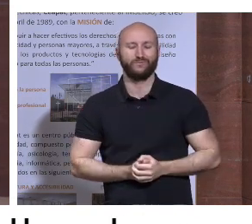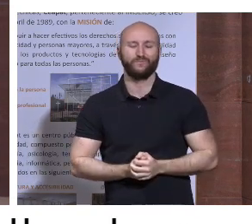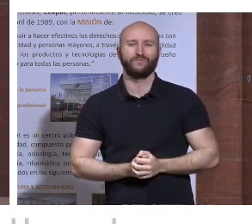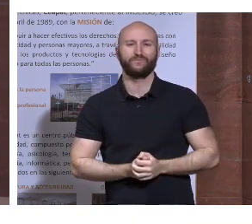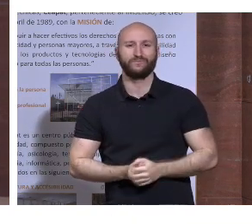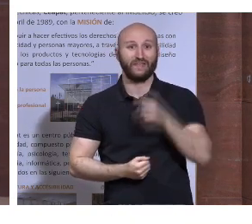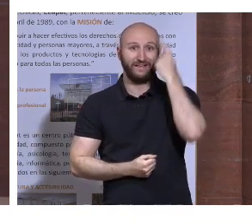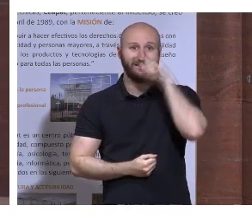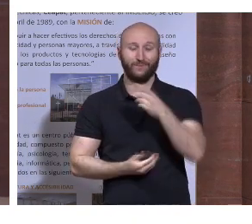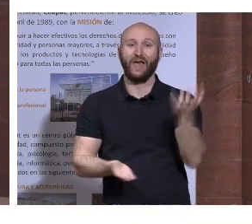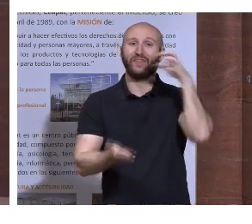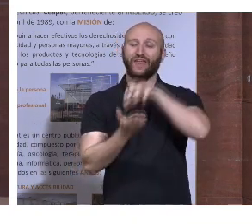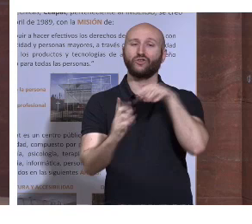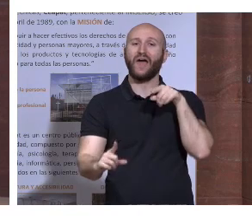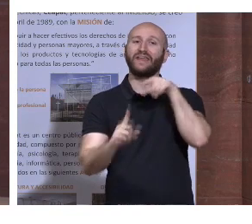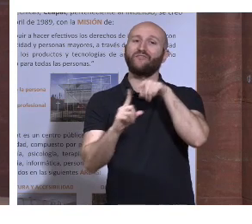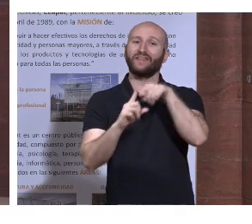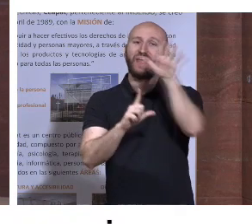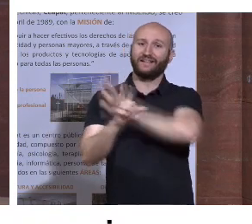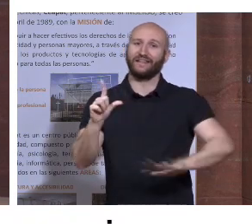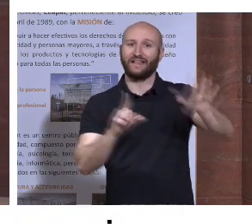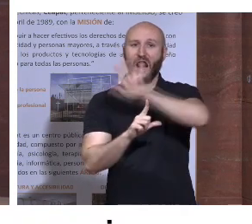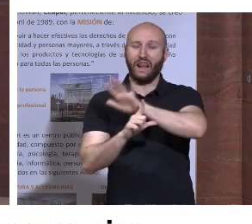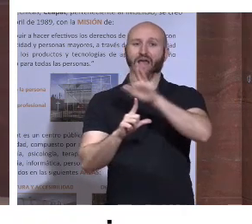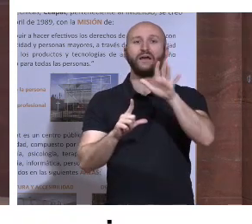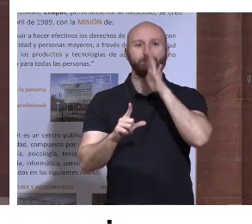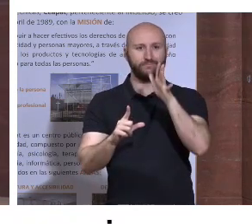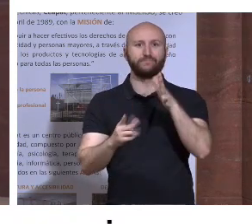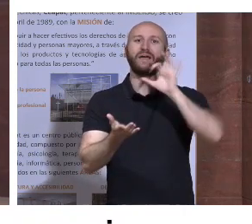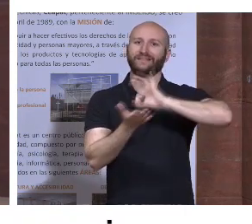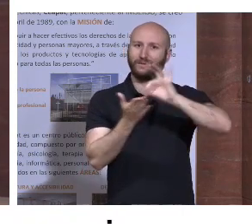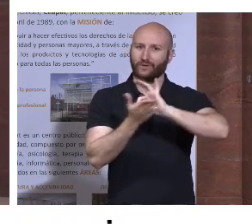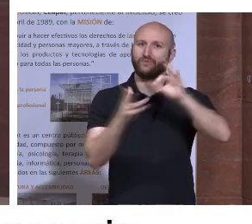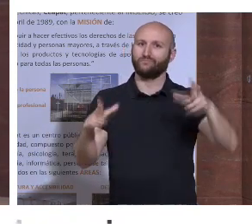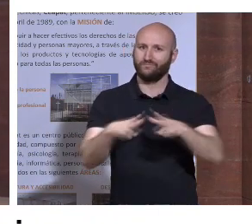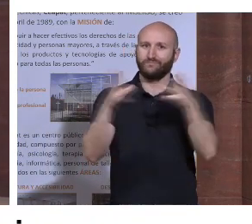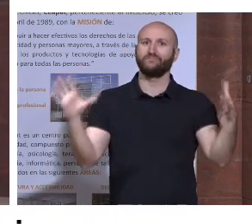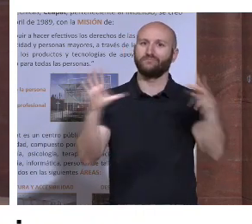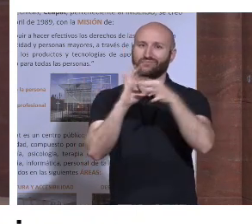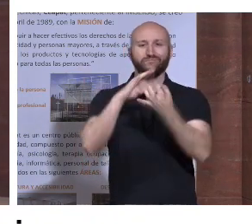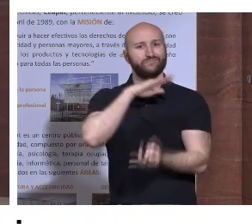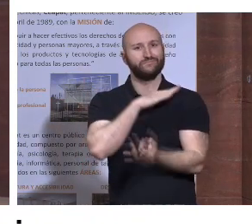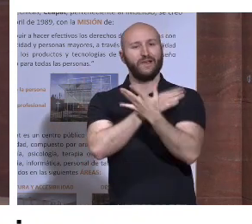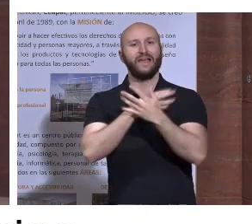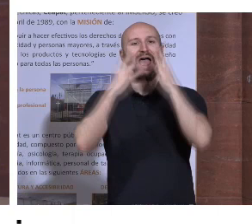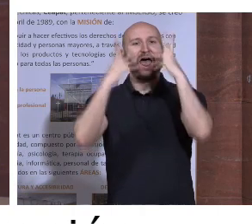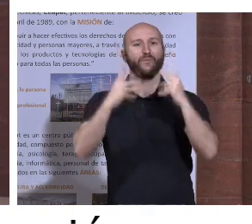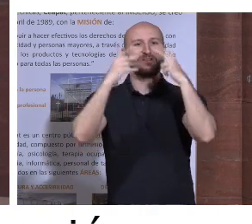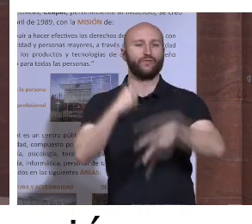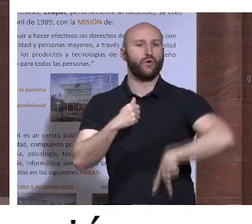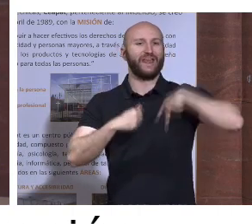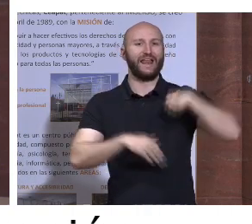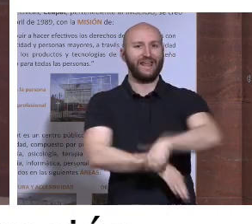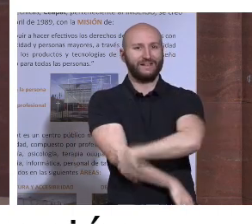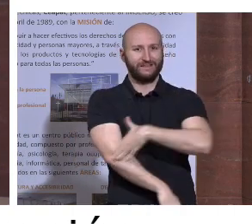los centros de referencia estatal son dispositivos de servicios sociales creados por la Administración General del Estado